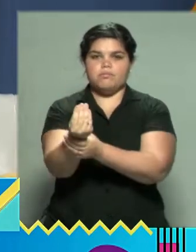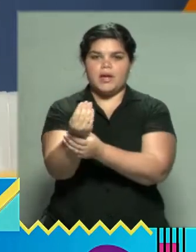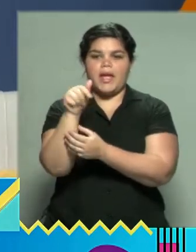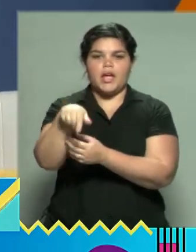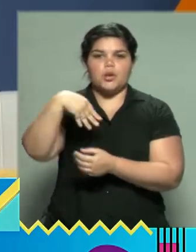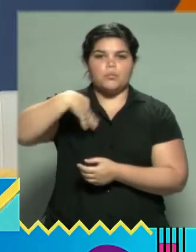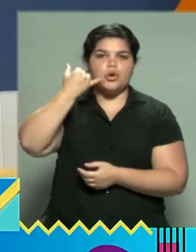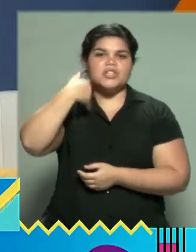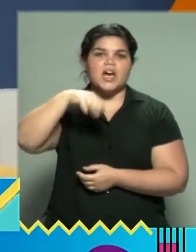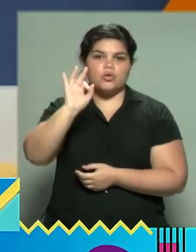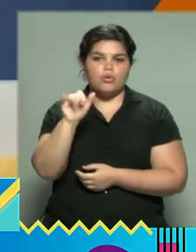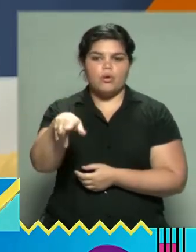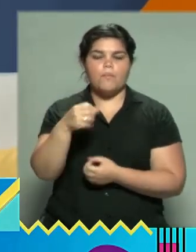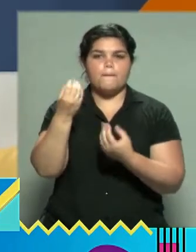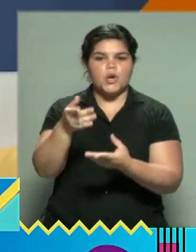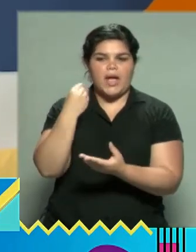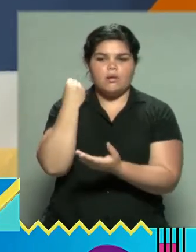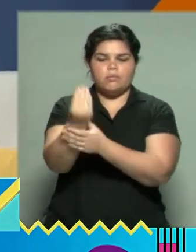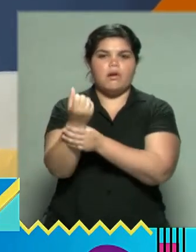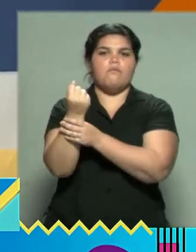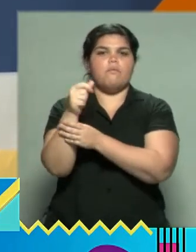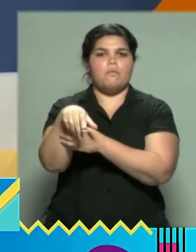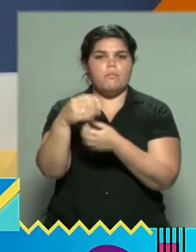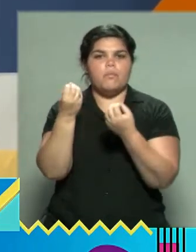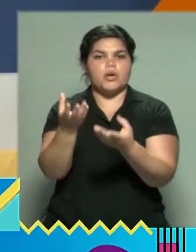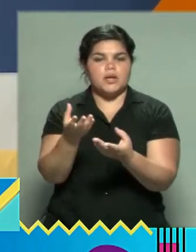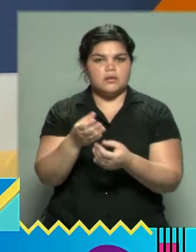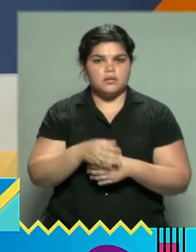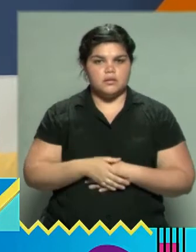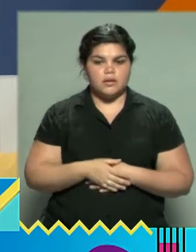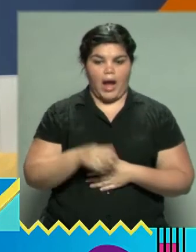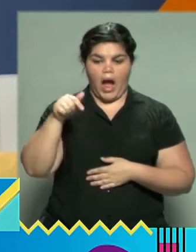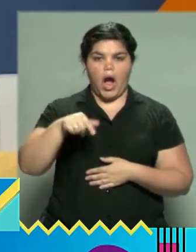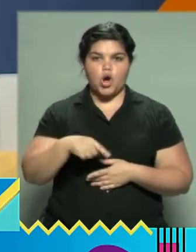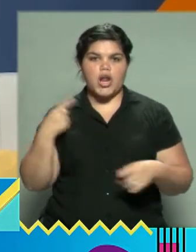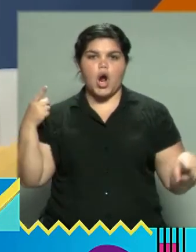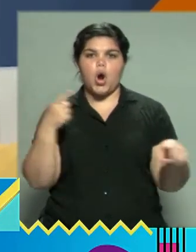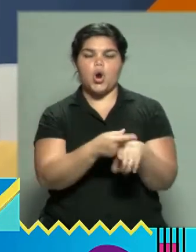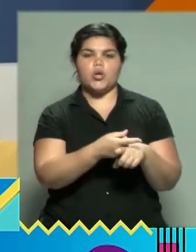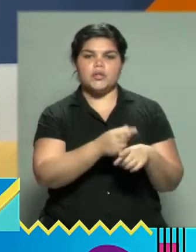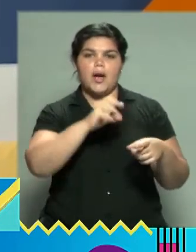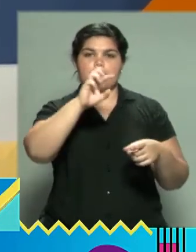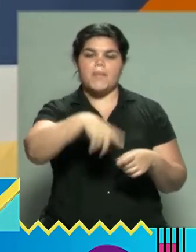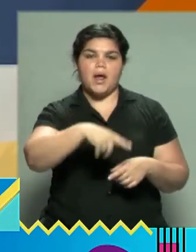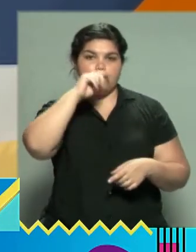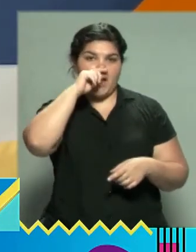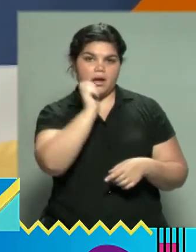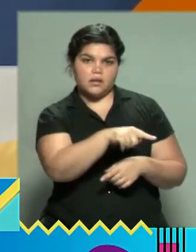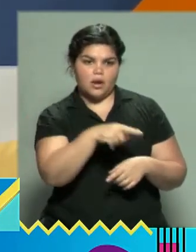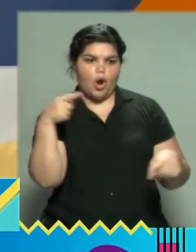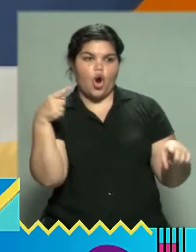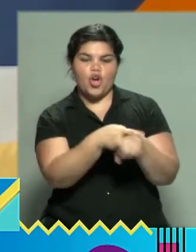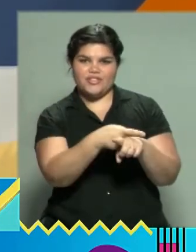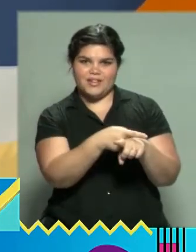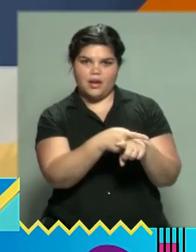Moyano agarró y dijo que estaba ahora en contra de las políticas de Macri y evidentemente